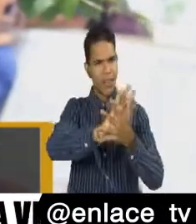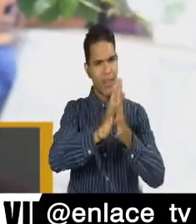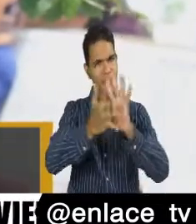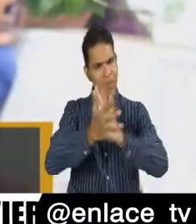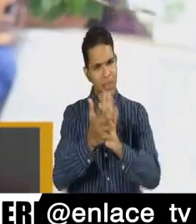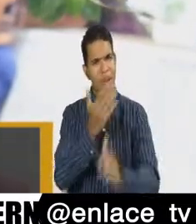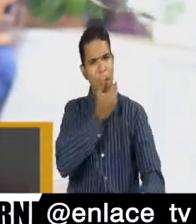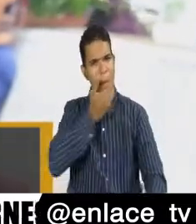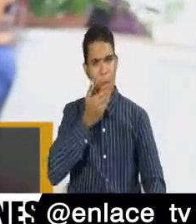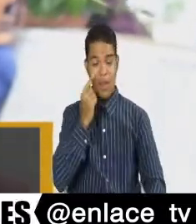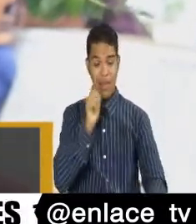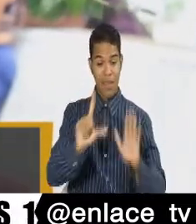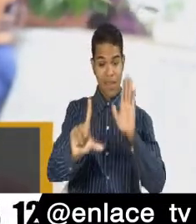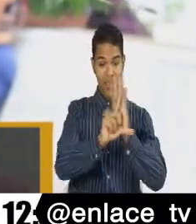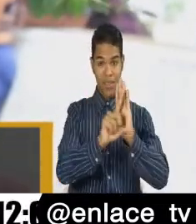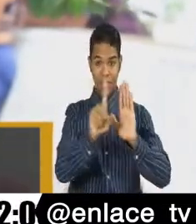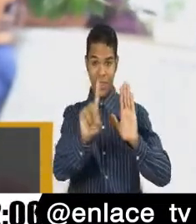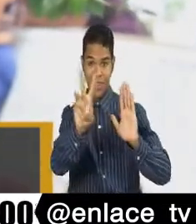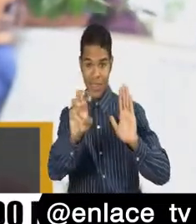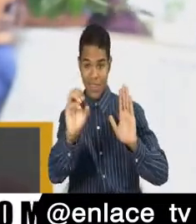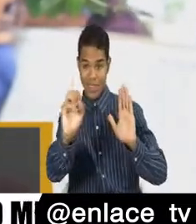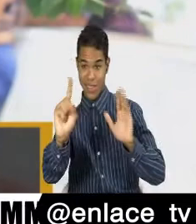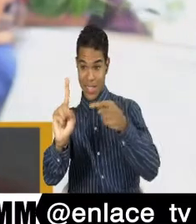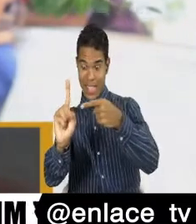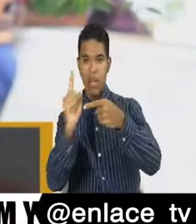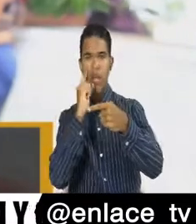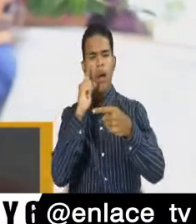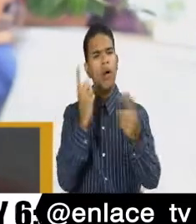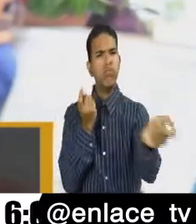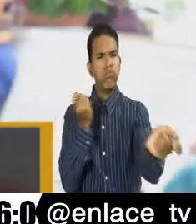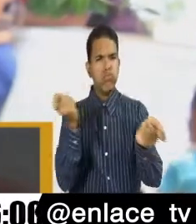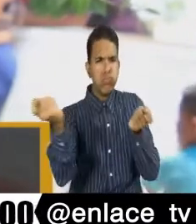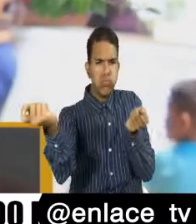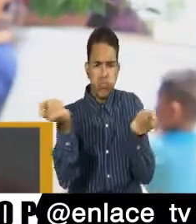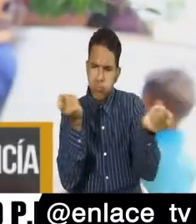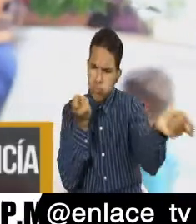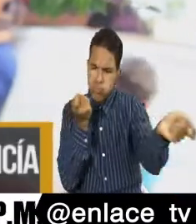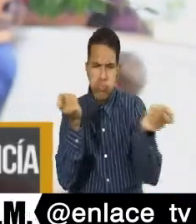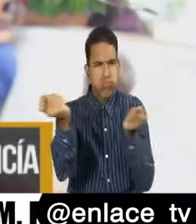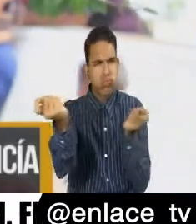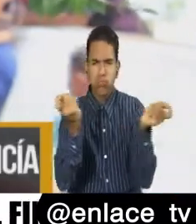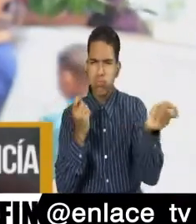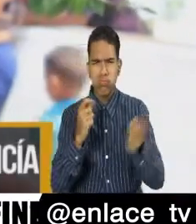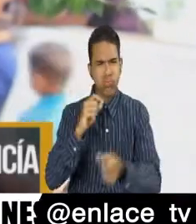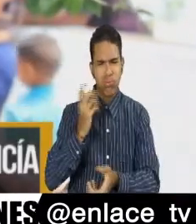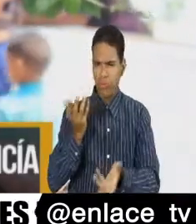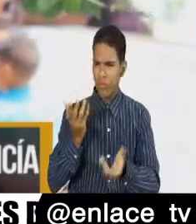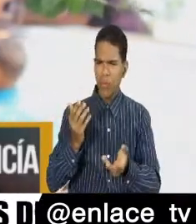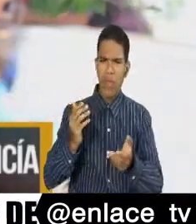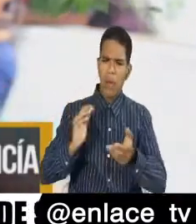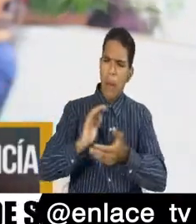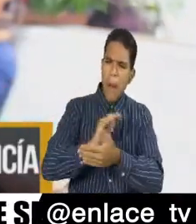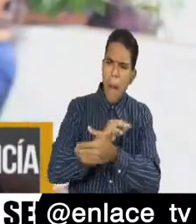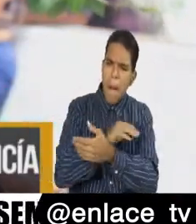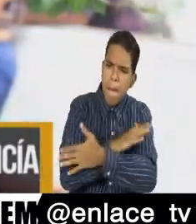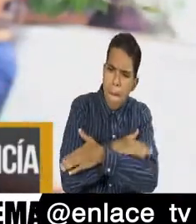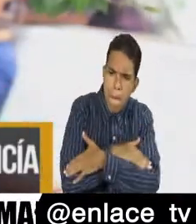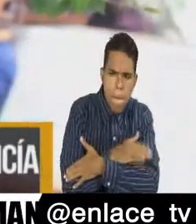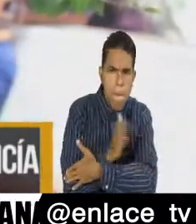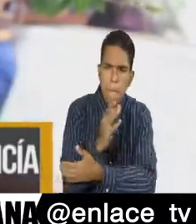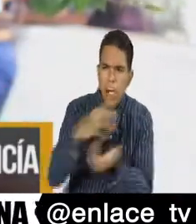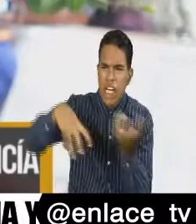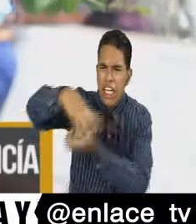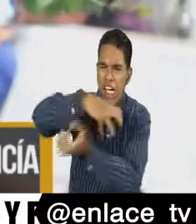ley 1801 trata de controlar esos comportamientos contrarios a la convivencia, referente a que